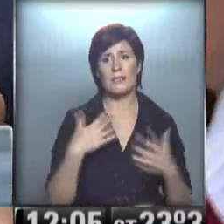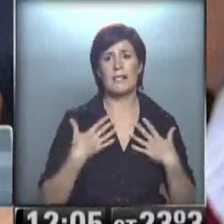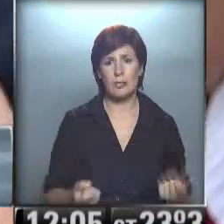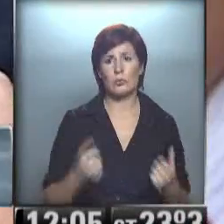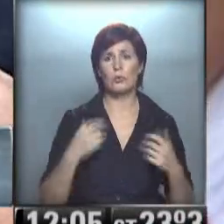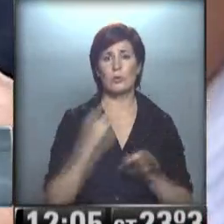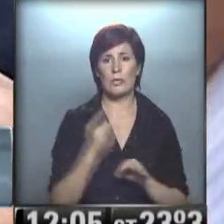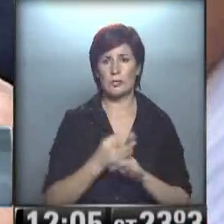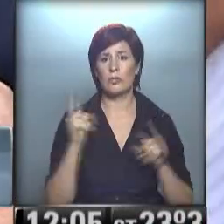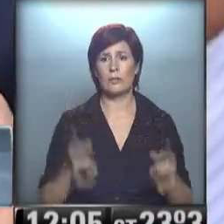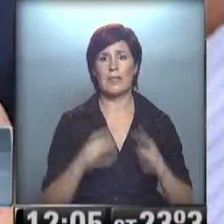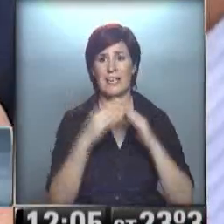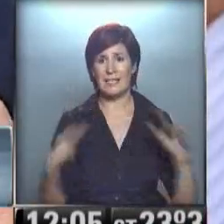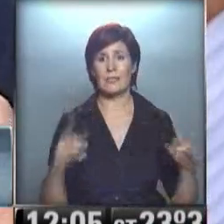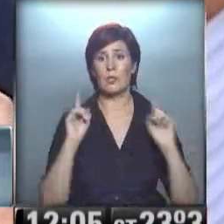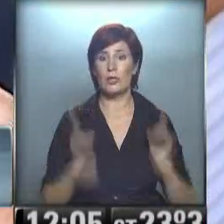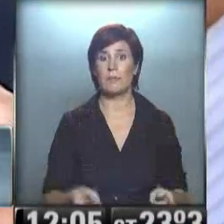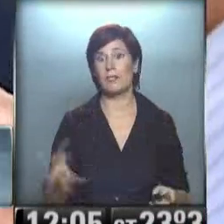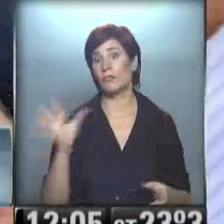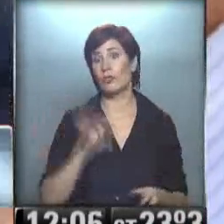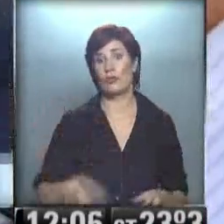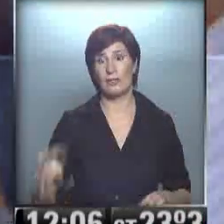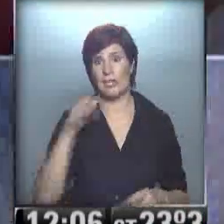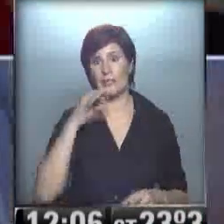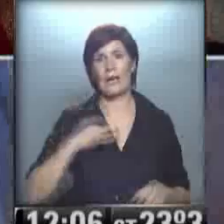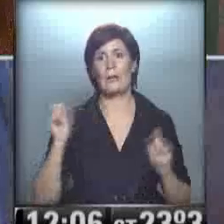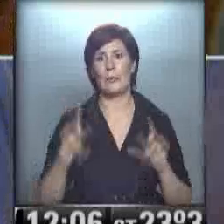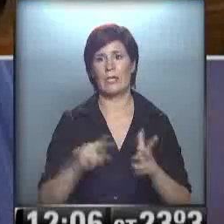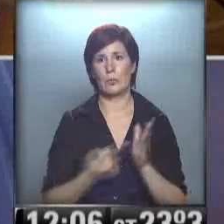vivienda, pero que también se ocupe de la cotidianidad de los porteños.